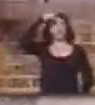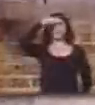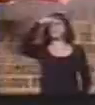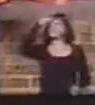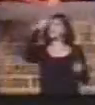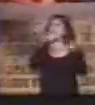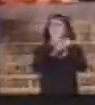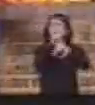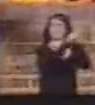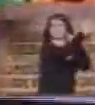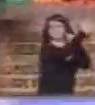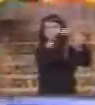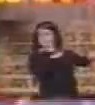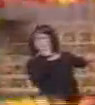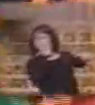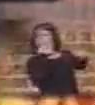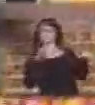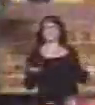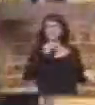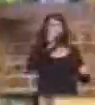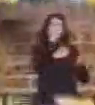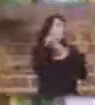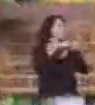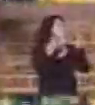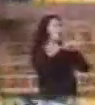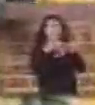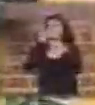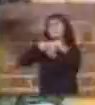Anglosajona, atracción en discoteca,